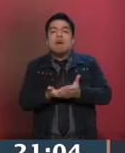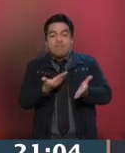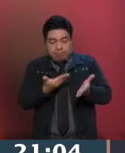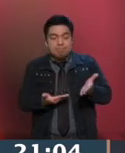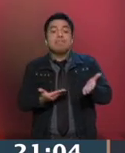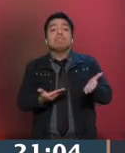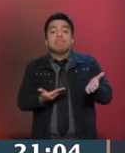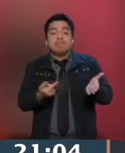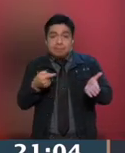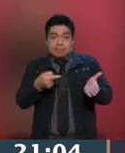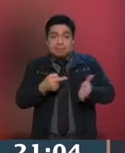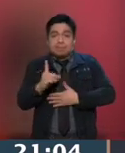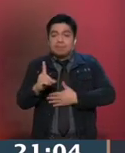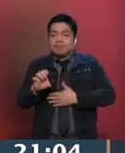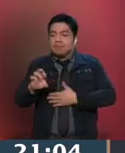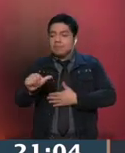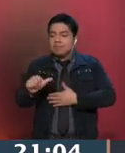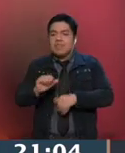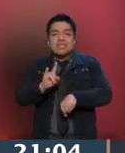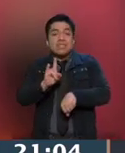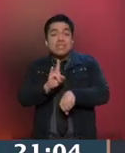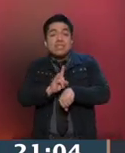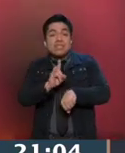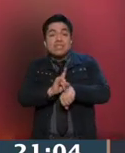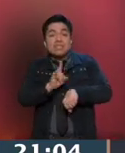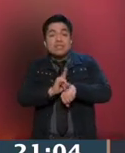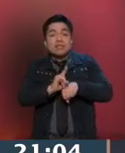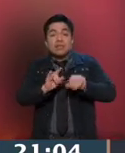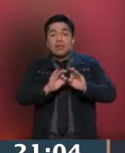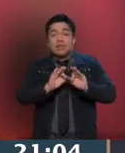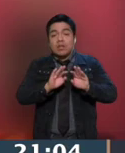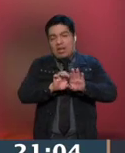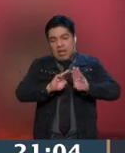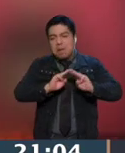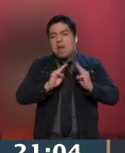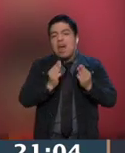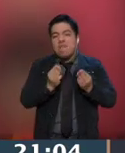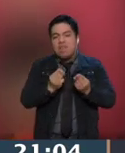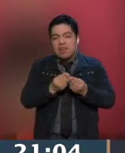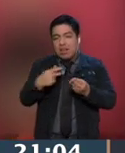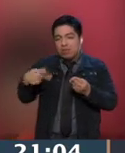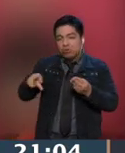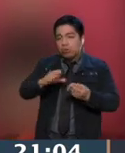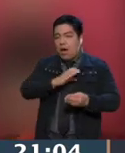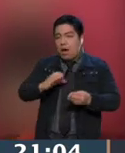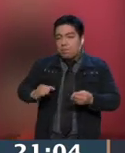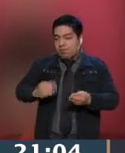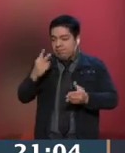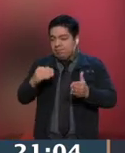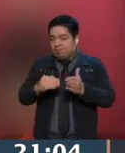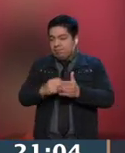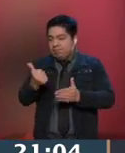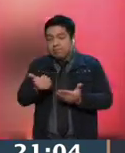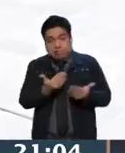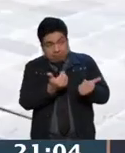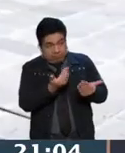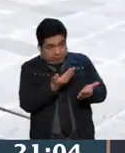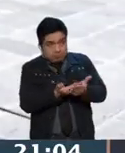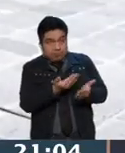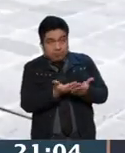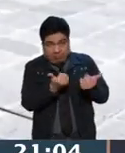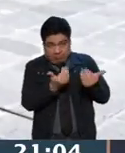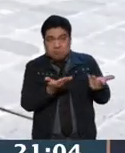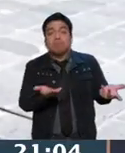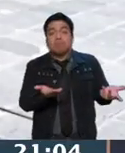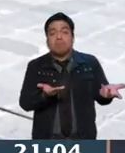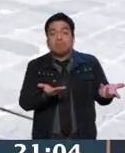DEA sobre el presunto financiamiento del narcotráfico a su campaña de 2006. Esto difundido por el